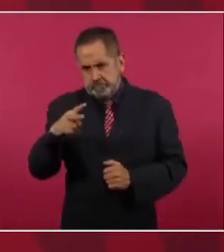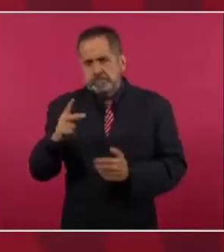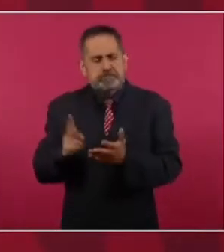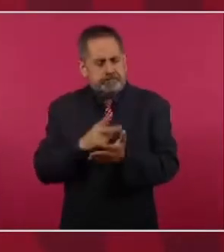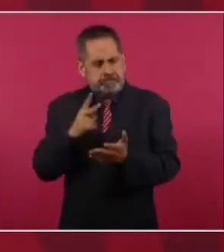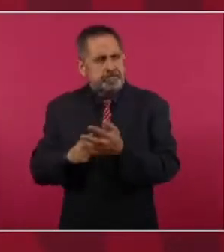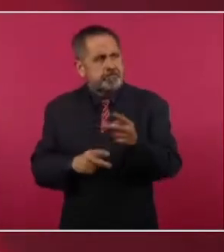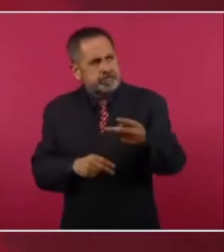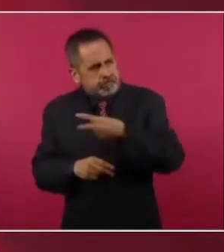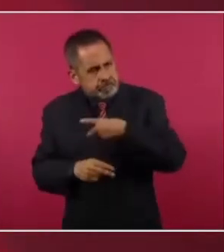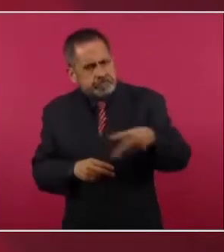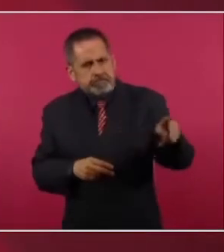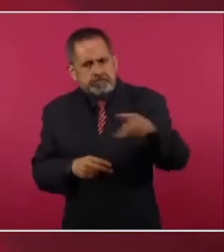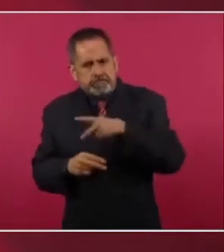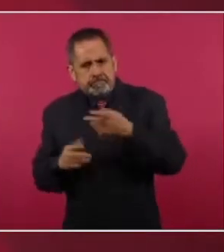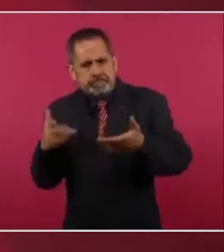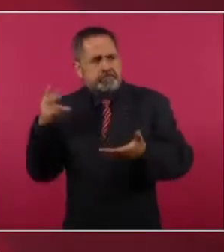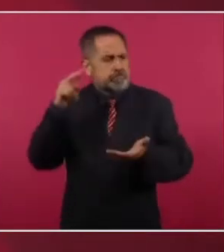viajando,